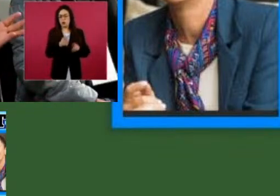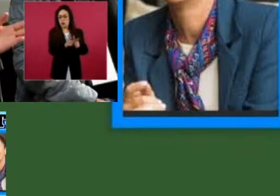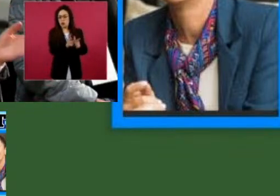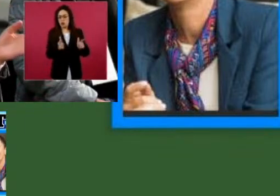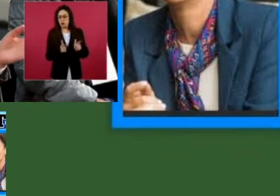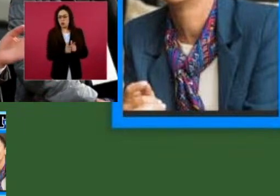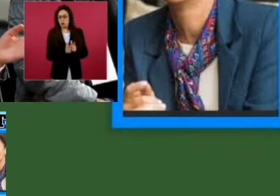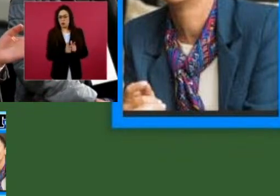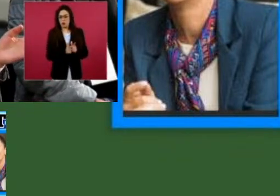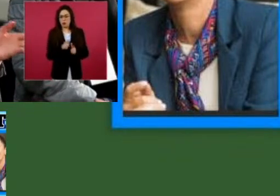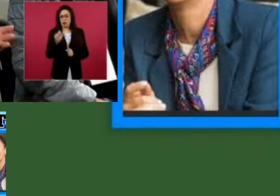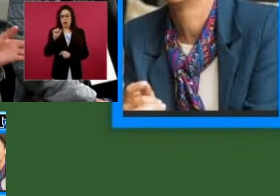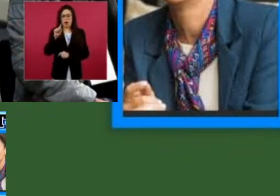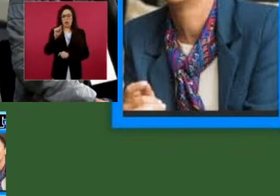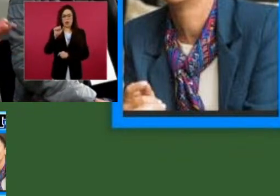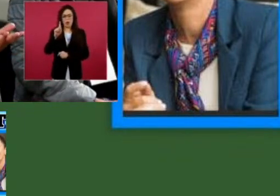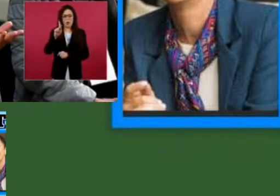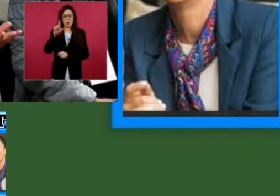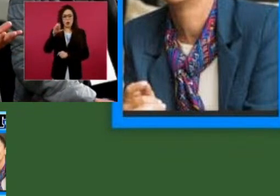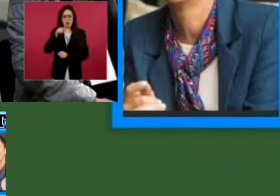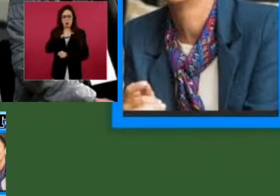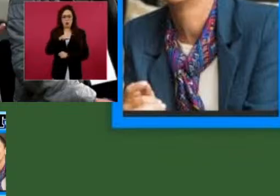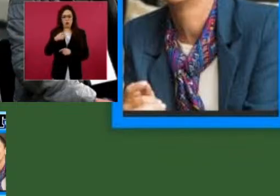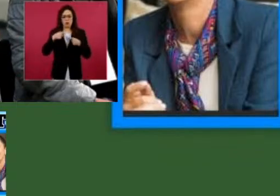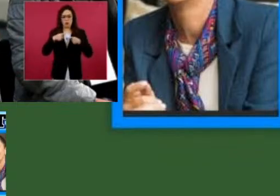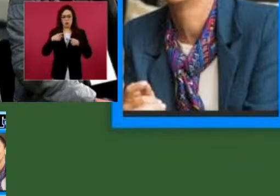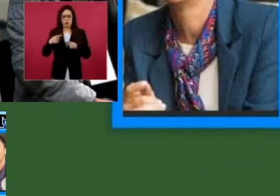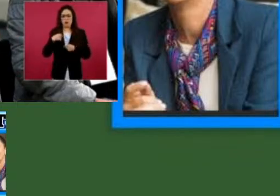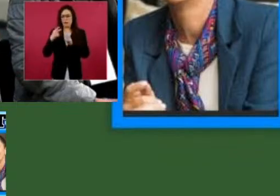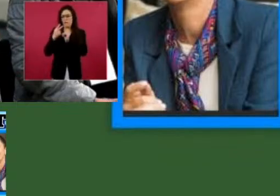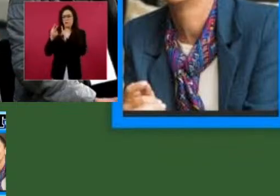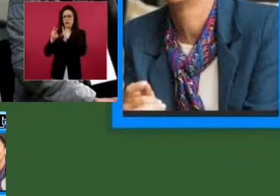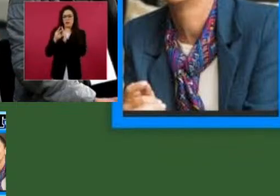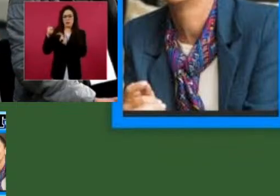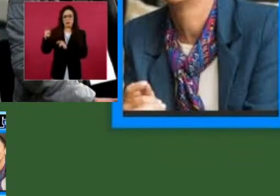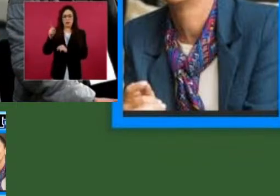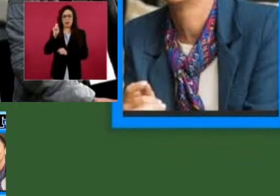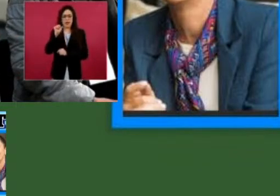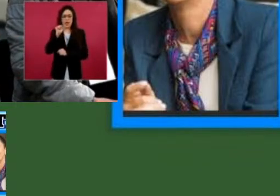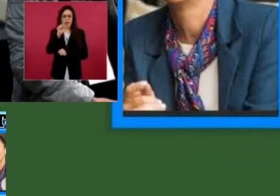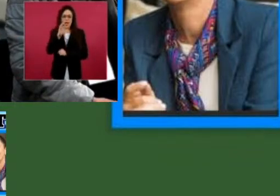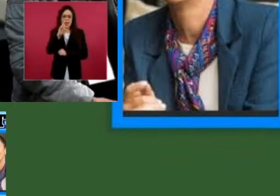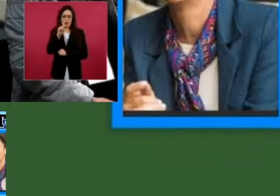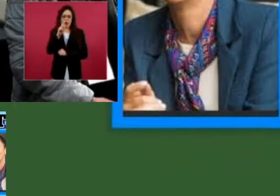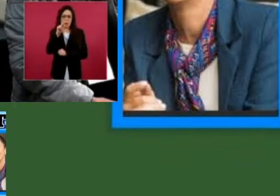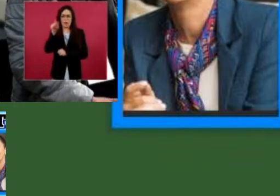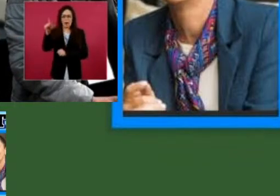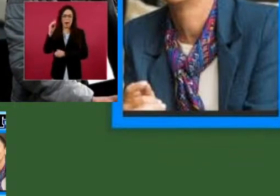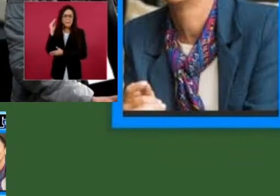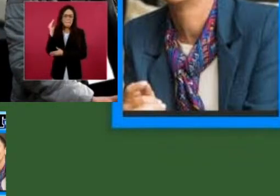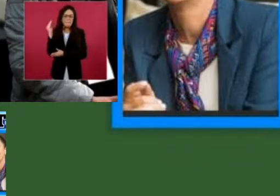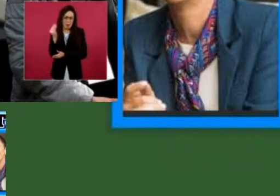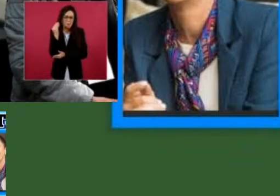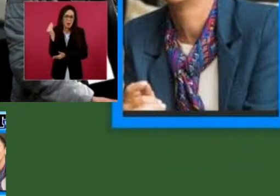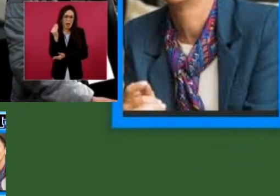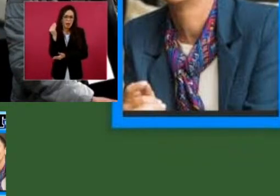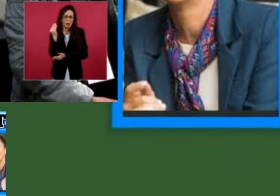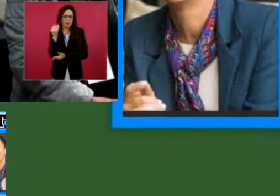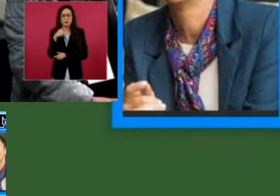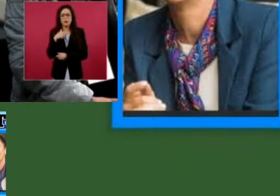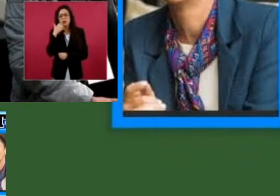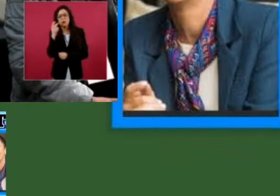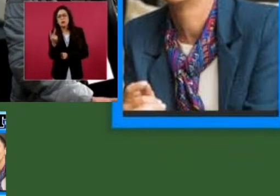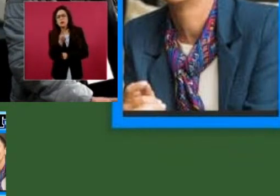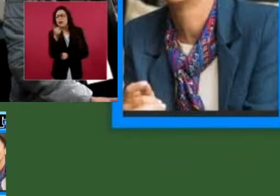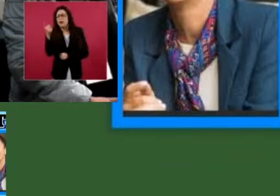de San Gregorio Atlapulco, que son mis vecinos de San Pedro Atocpan, allá de Milpalta, pero es sí preguntarle en qué quedó el tema, porque finalmente